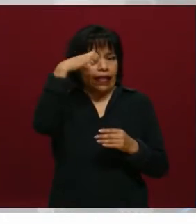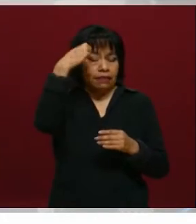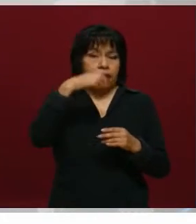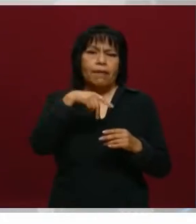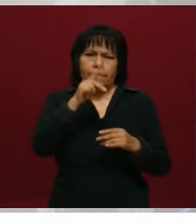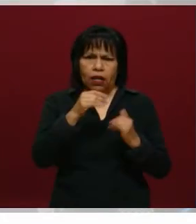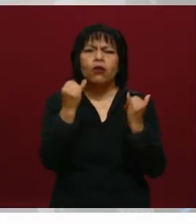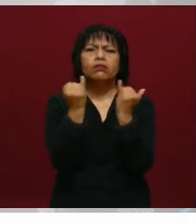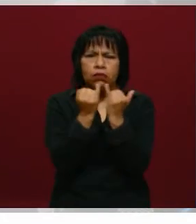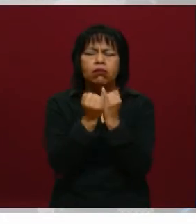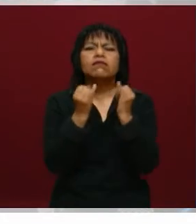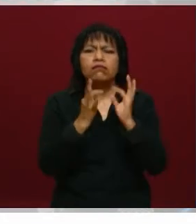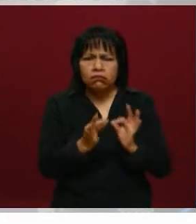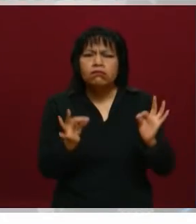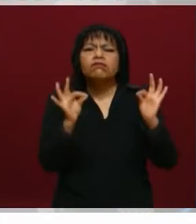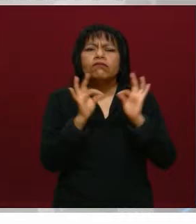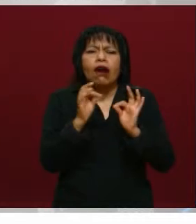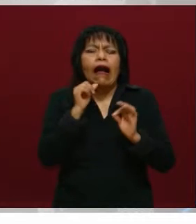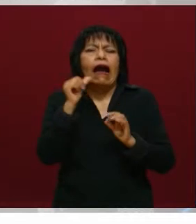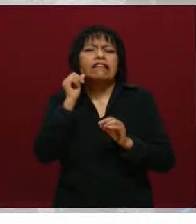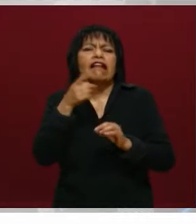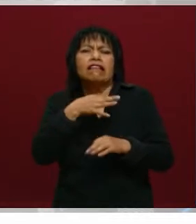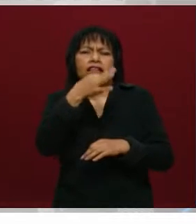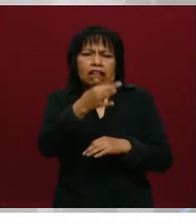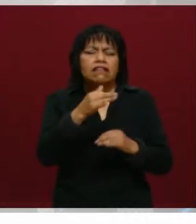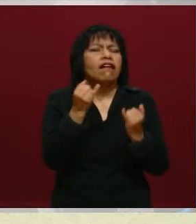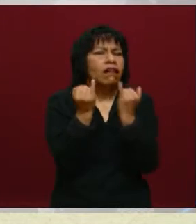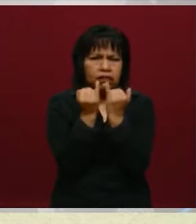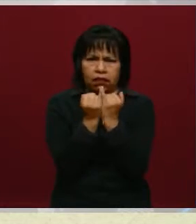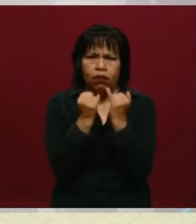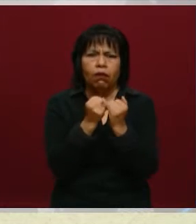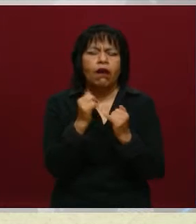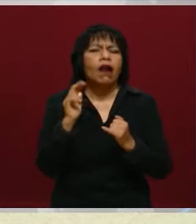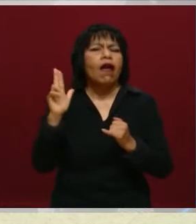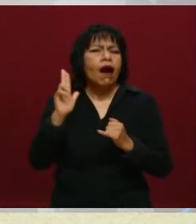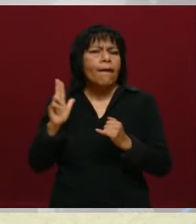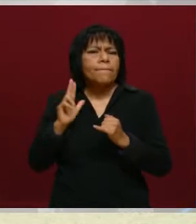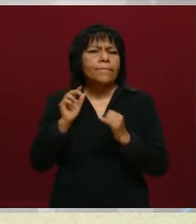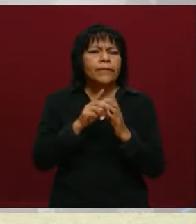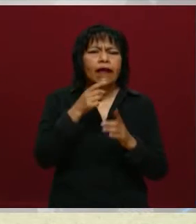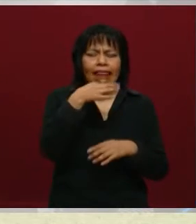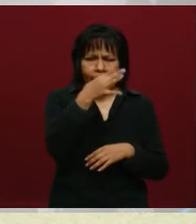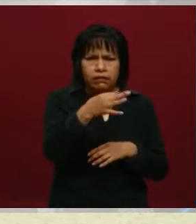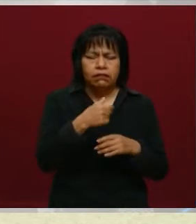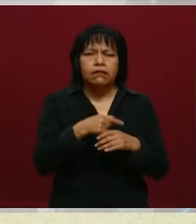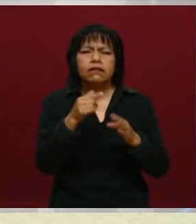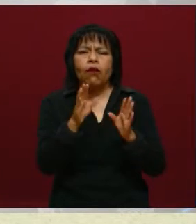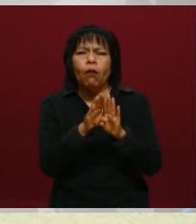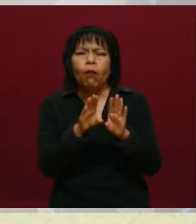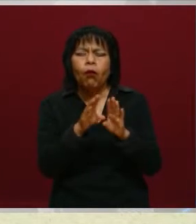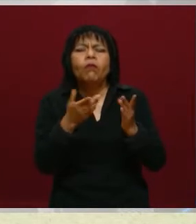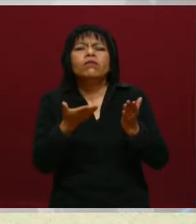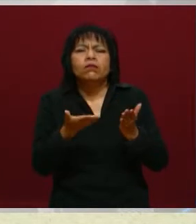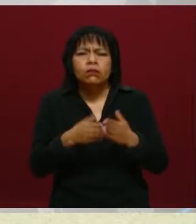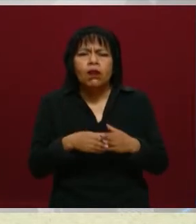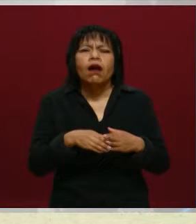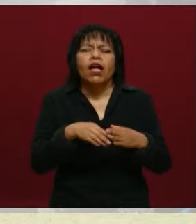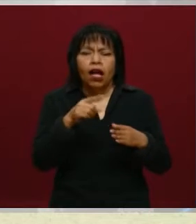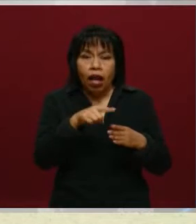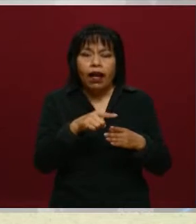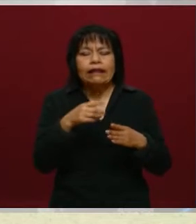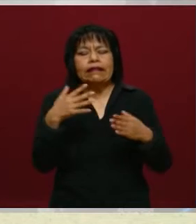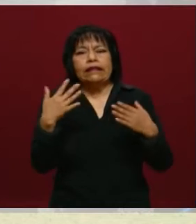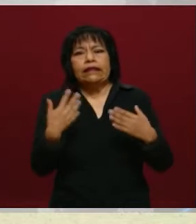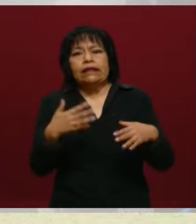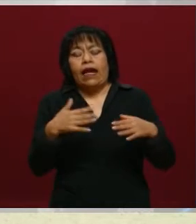también y algo importante que ayer se mencionaba el martes se mencionaba en este programa que ponen un dedo